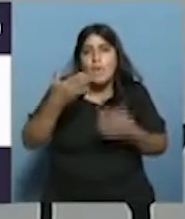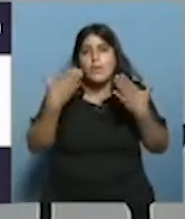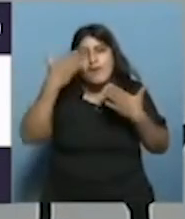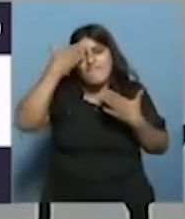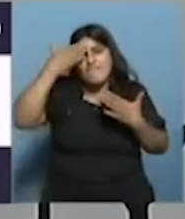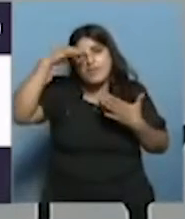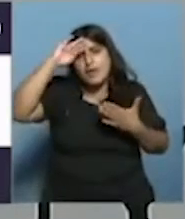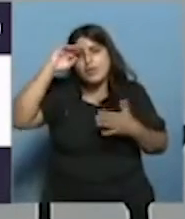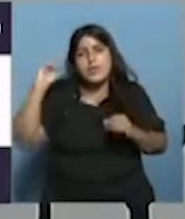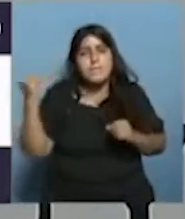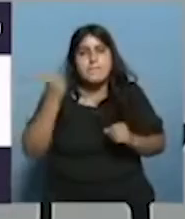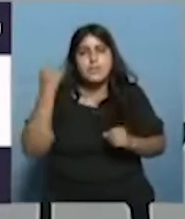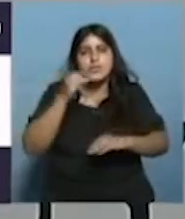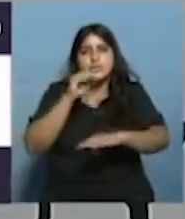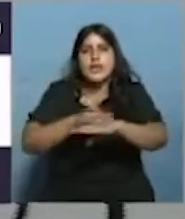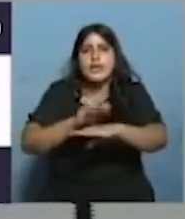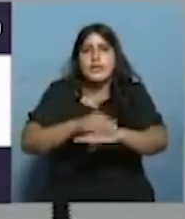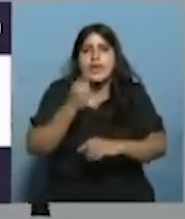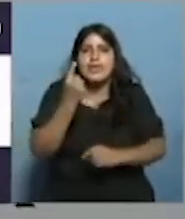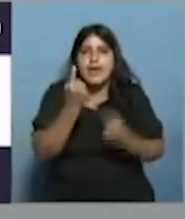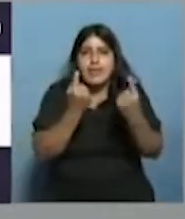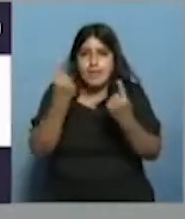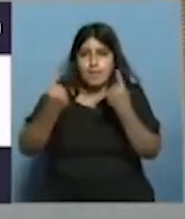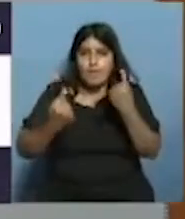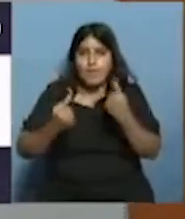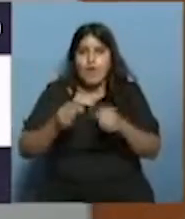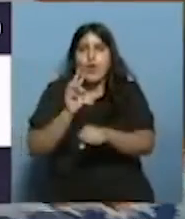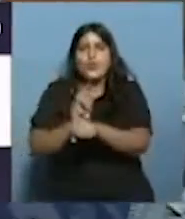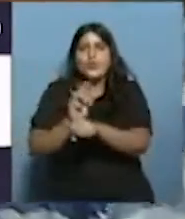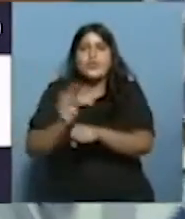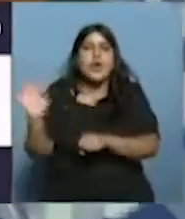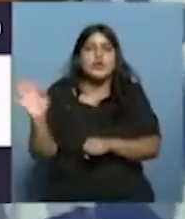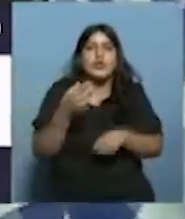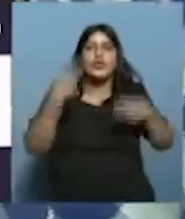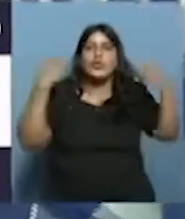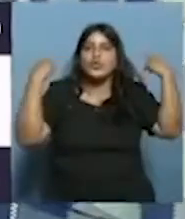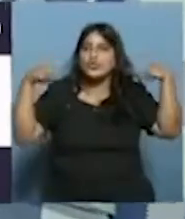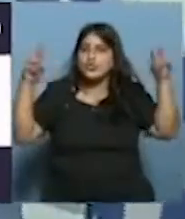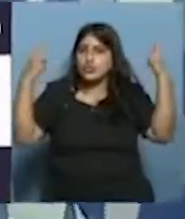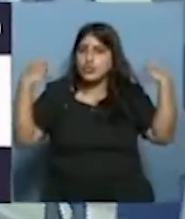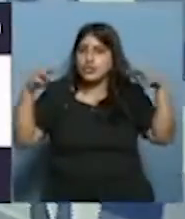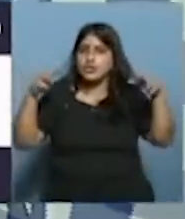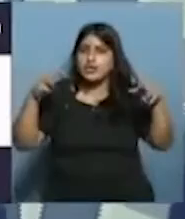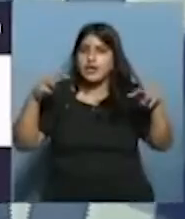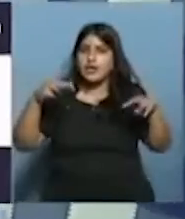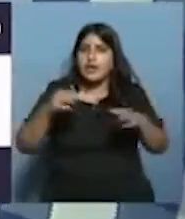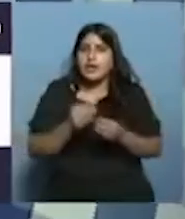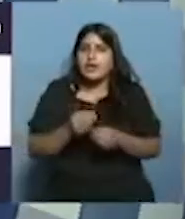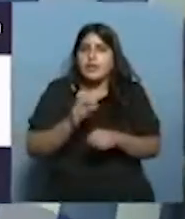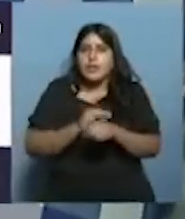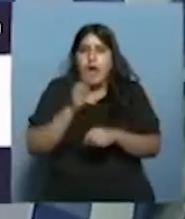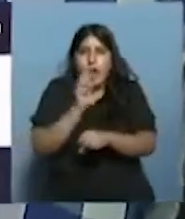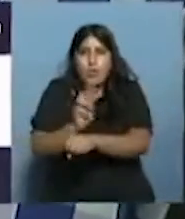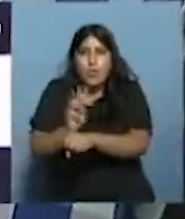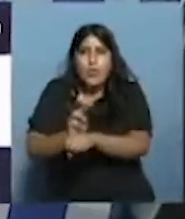la responsabilidad individual de cada persona. Lo vamos a cuidar al turista, vamos a ser muy estrictos en los controles de alcoholemia, vamos a realizar